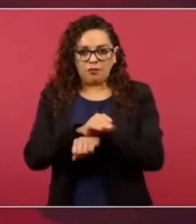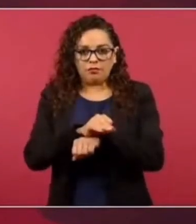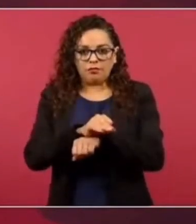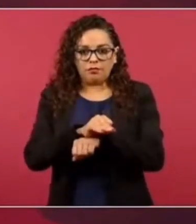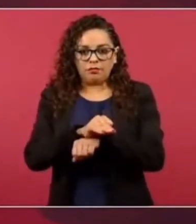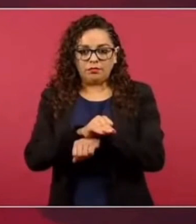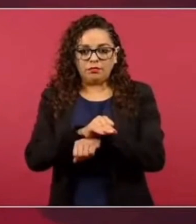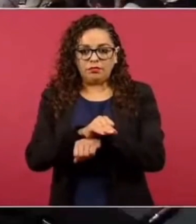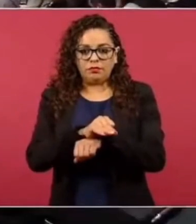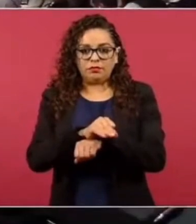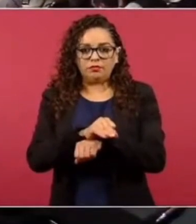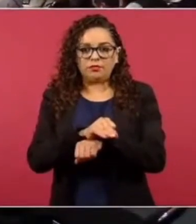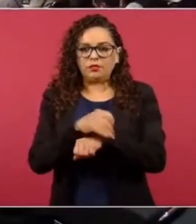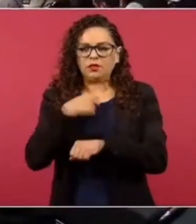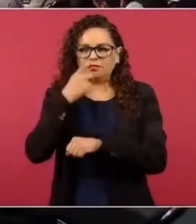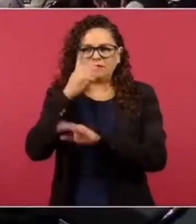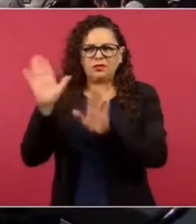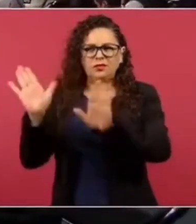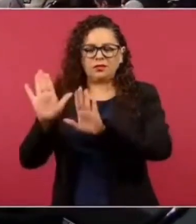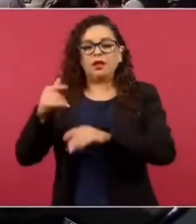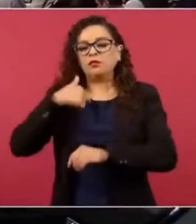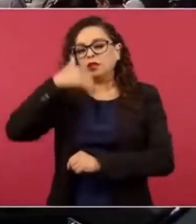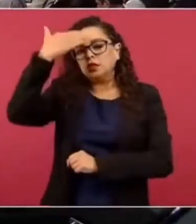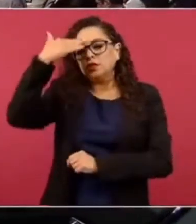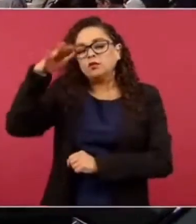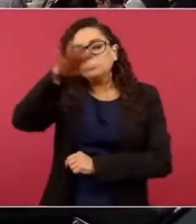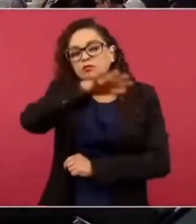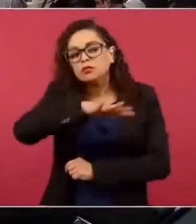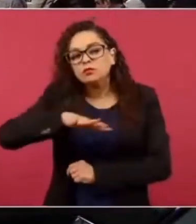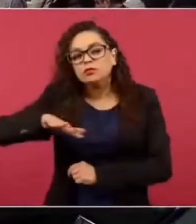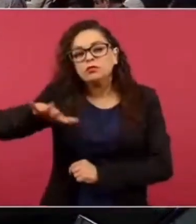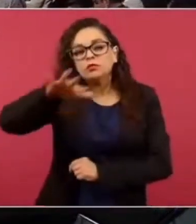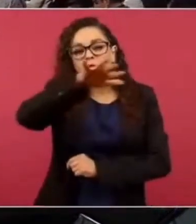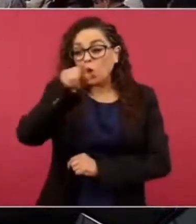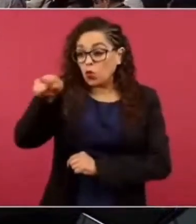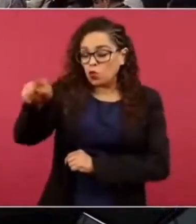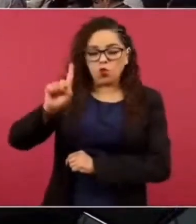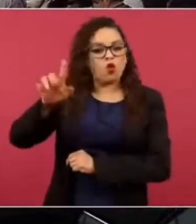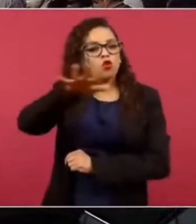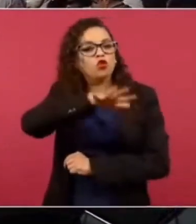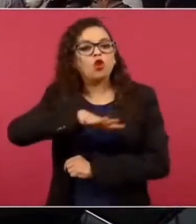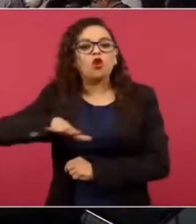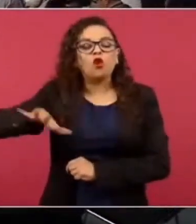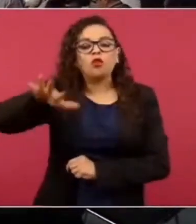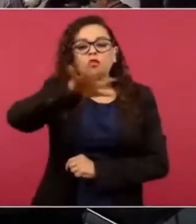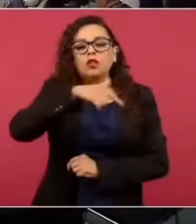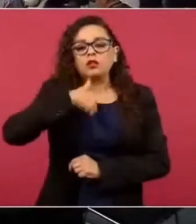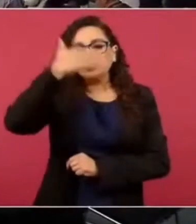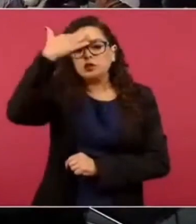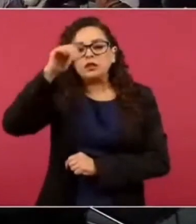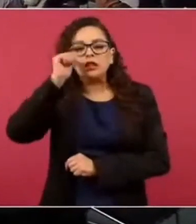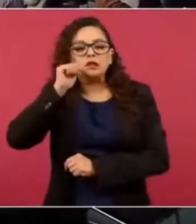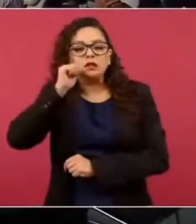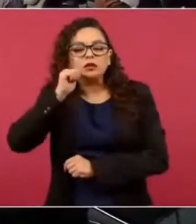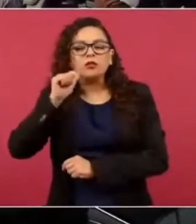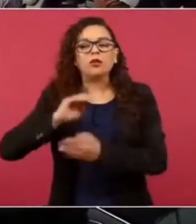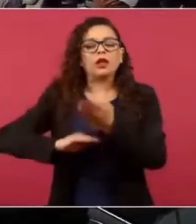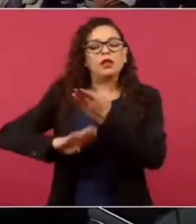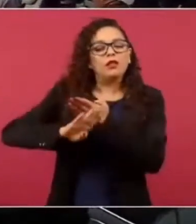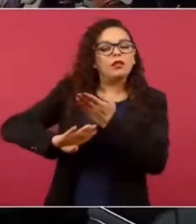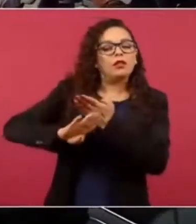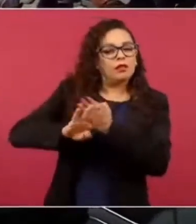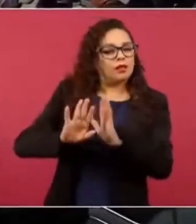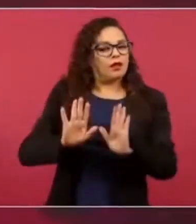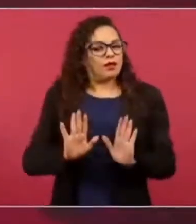el grupo, ¿sí? Que no nos ve con buenos ojos. O sea, yo tengo que enfrentarles a ustedes, pero permanentemente,